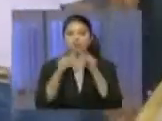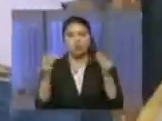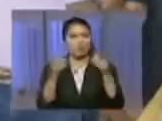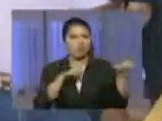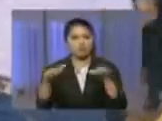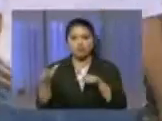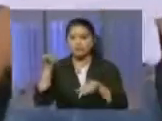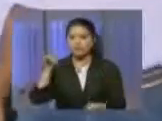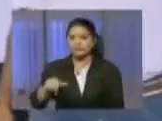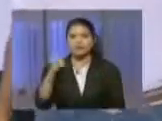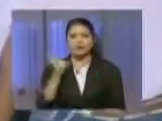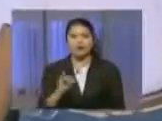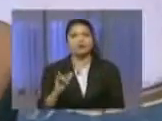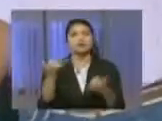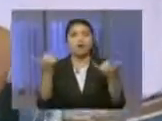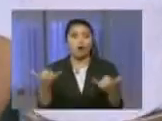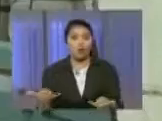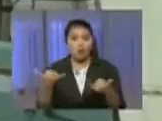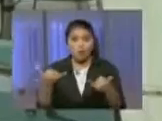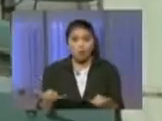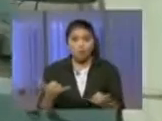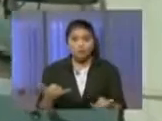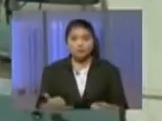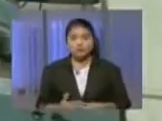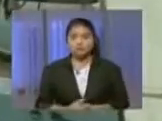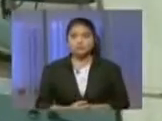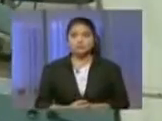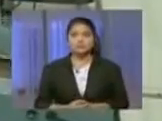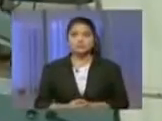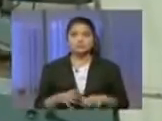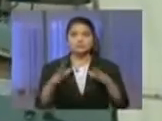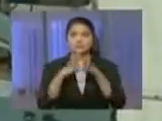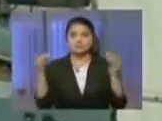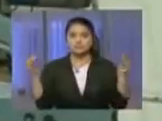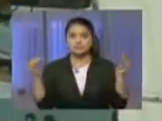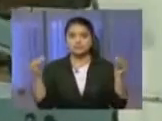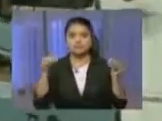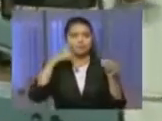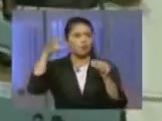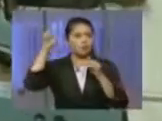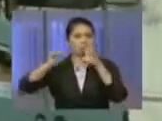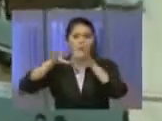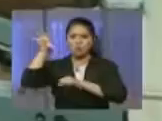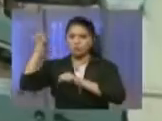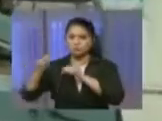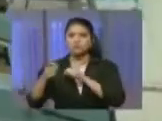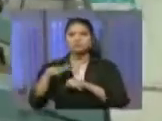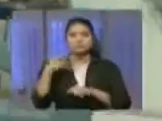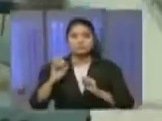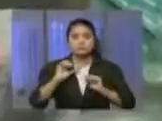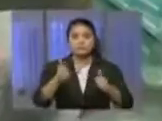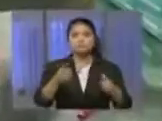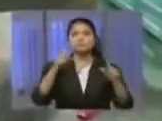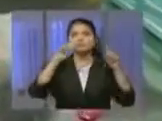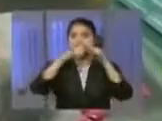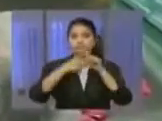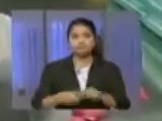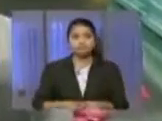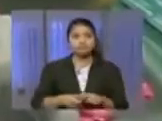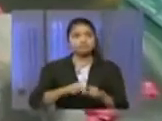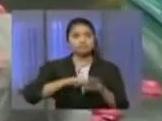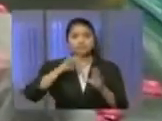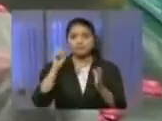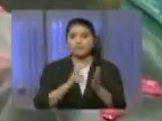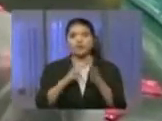están en este momento en Procura los insumos importados para reactivar el total de las